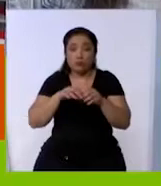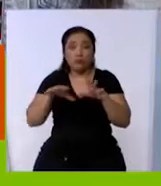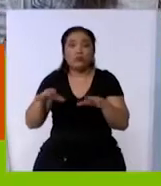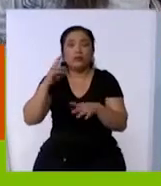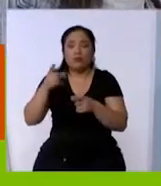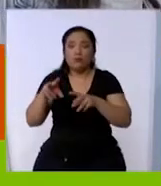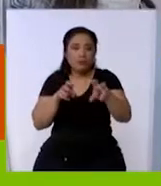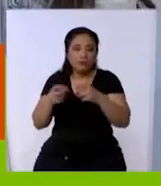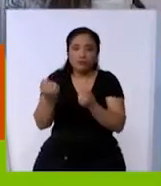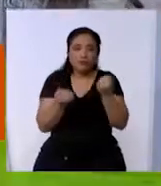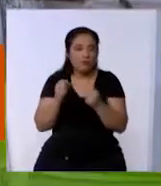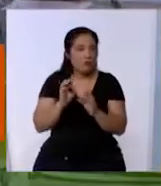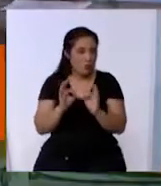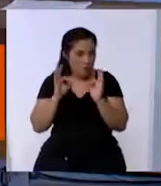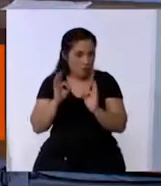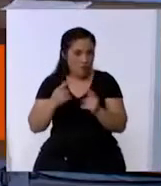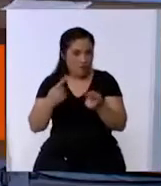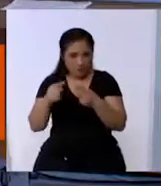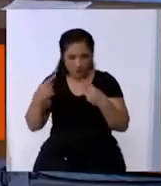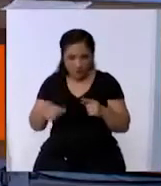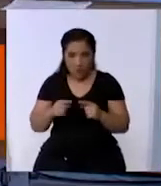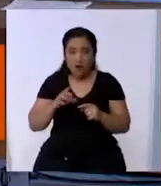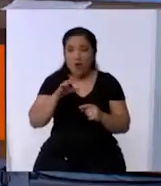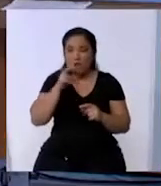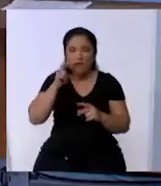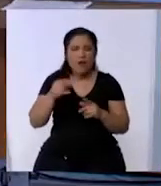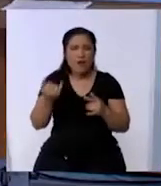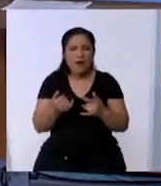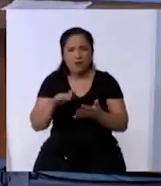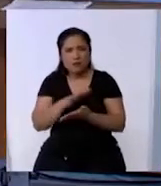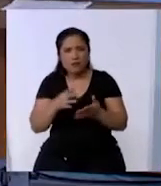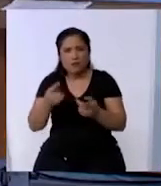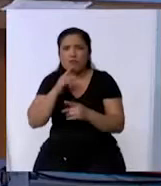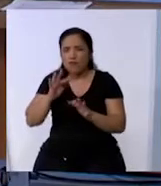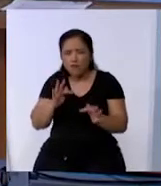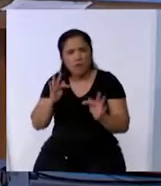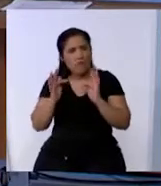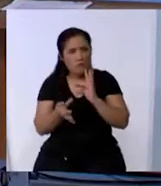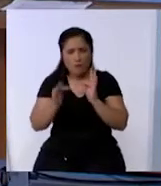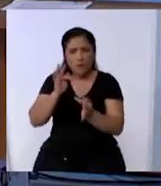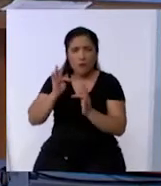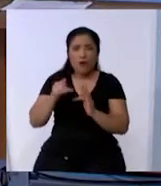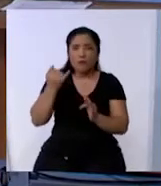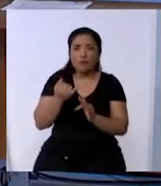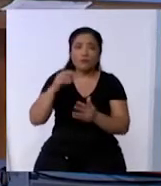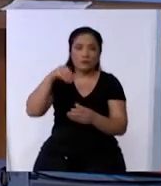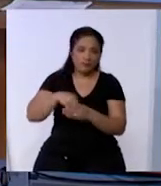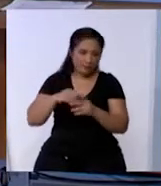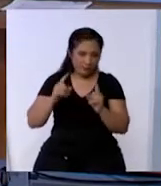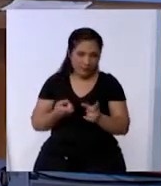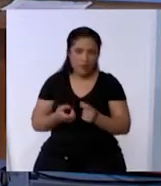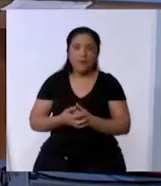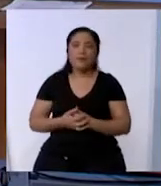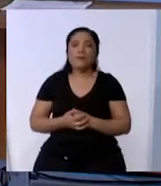cable, por una materia que tiene la habilidad de poder transformar y transportar a los electrones.